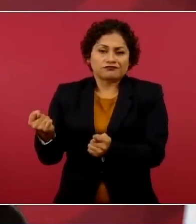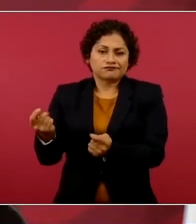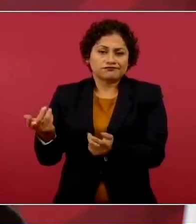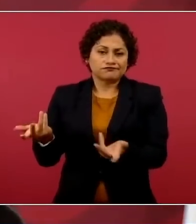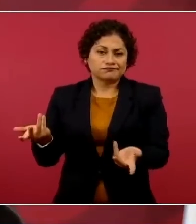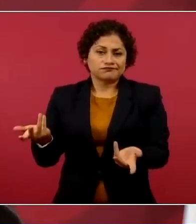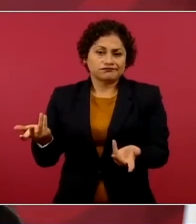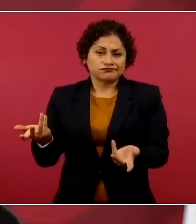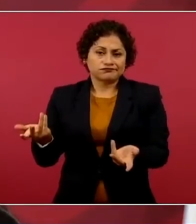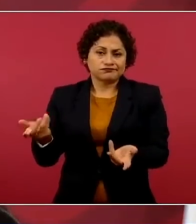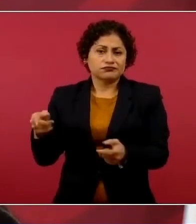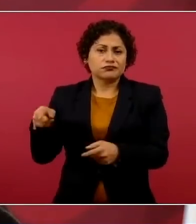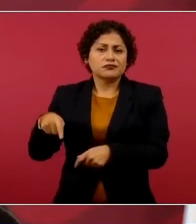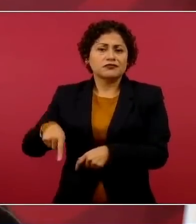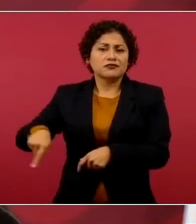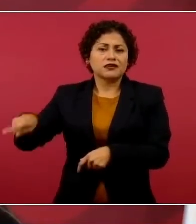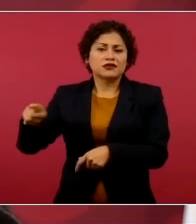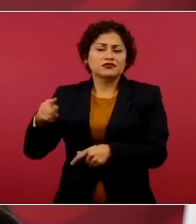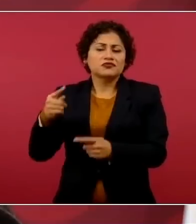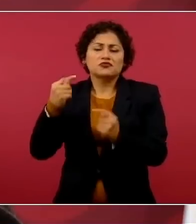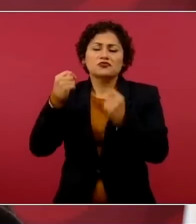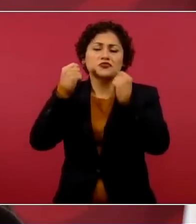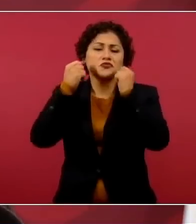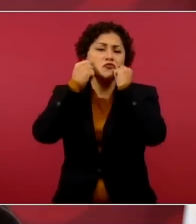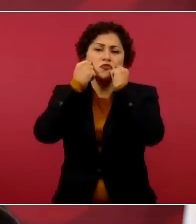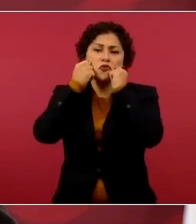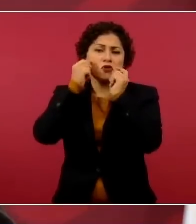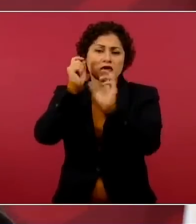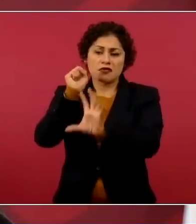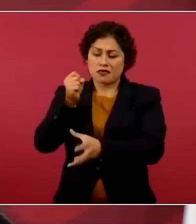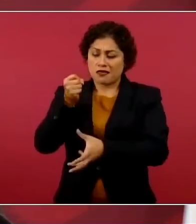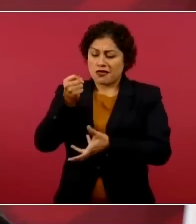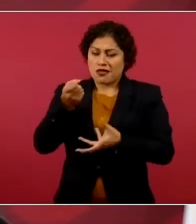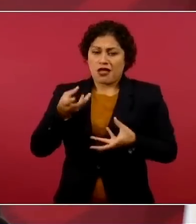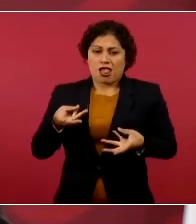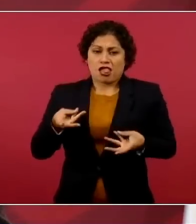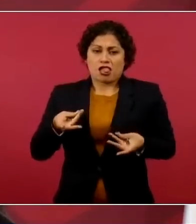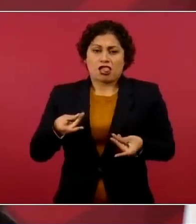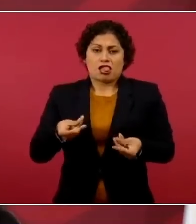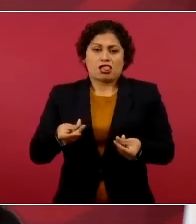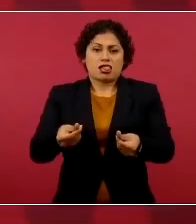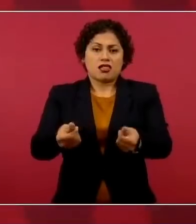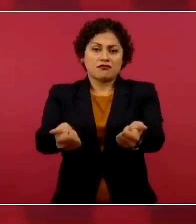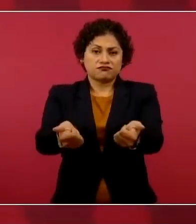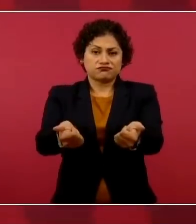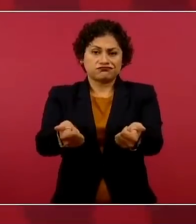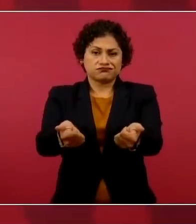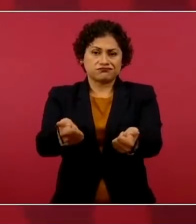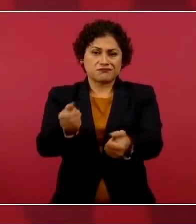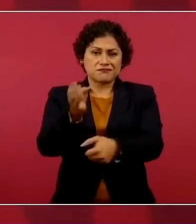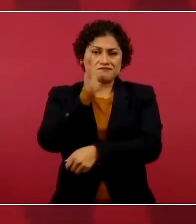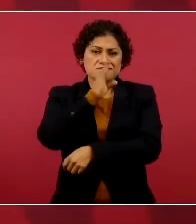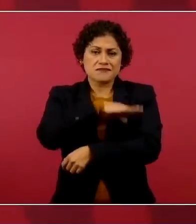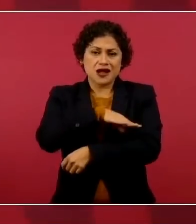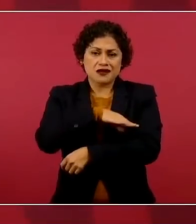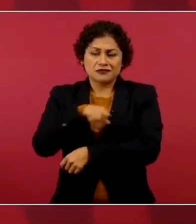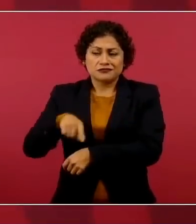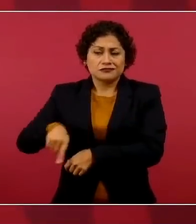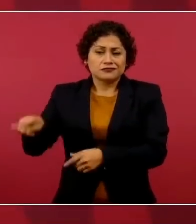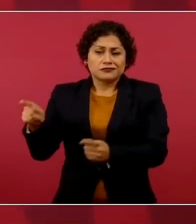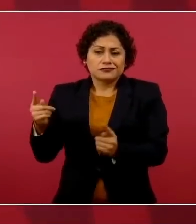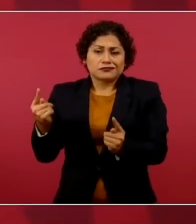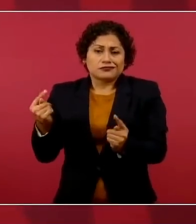que se derroche, que se gaste, o mejor dicho, se malgaste el dinero del